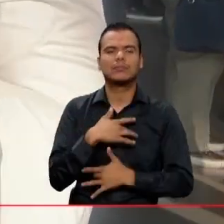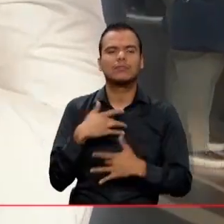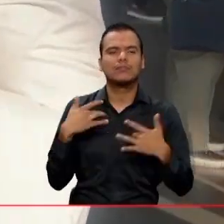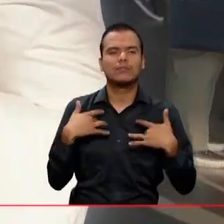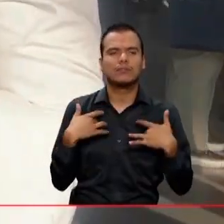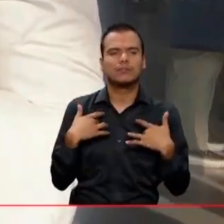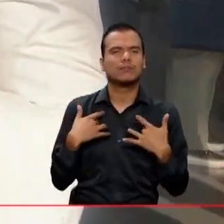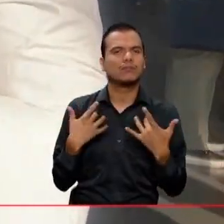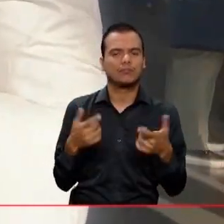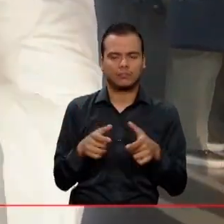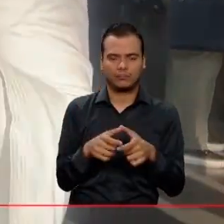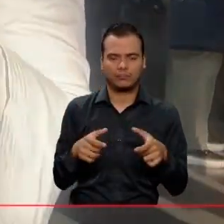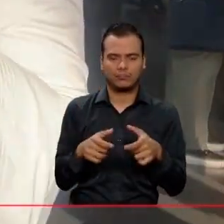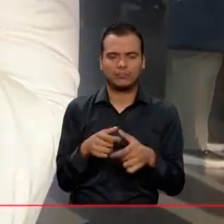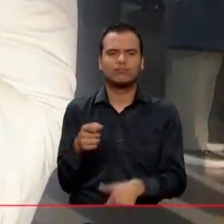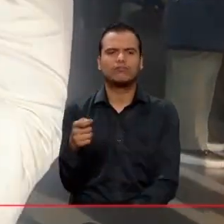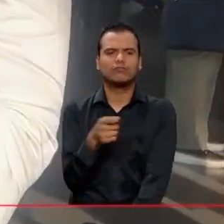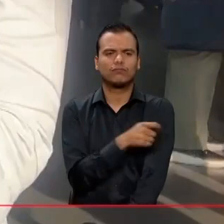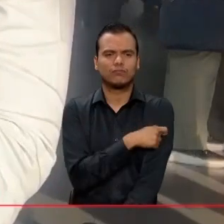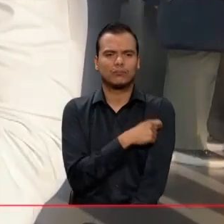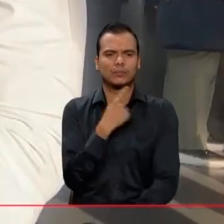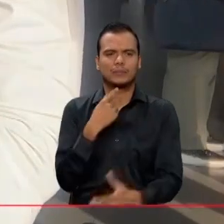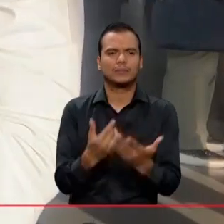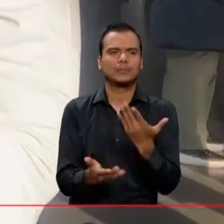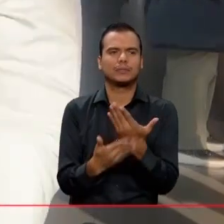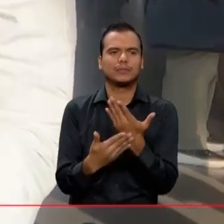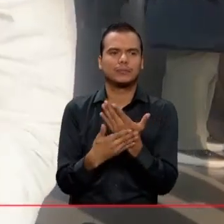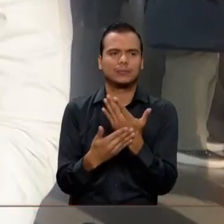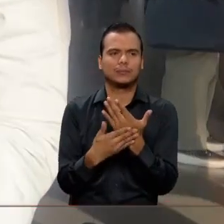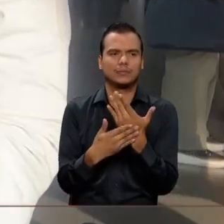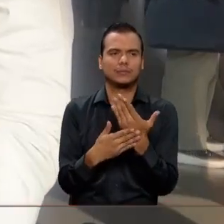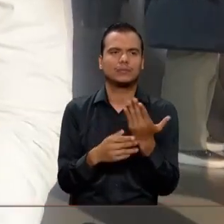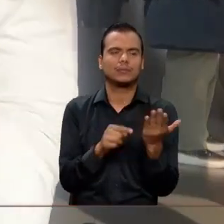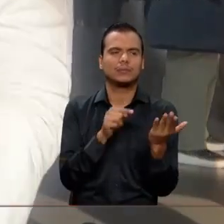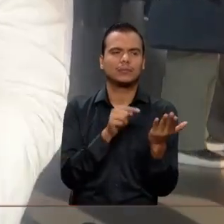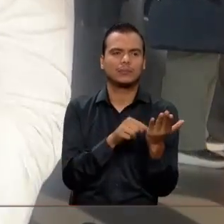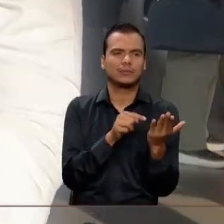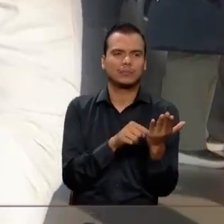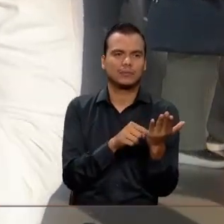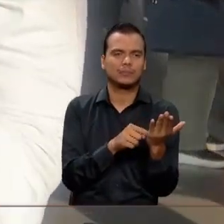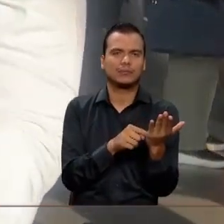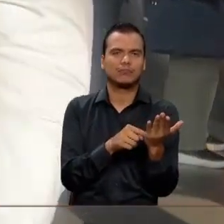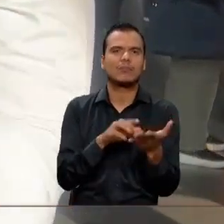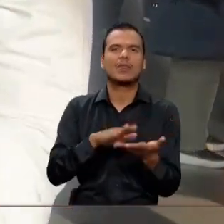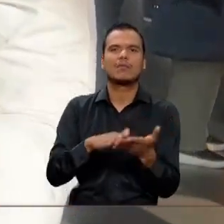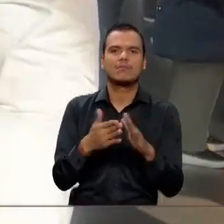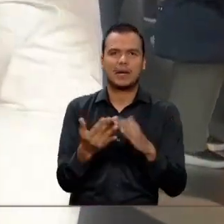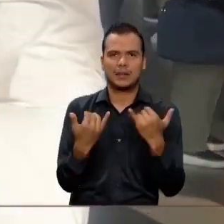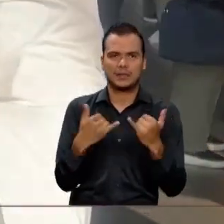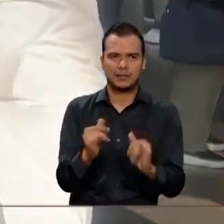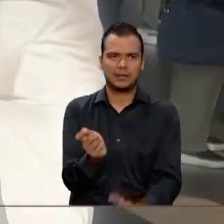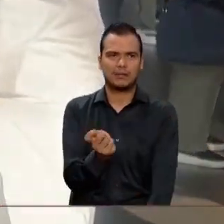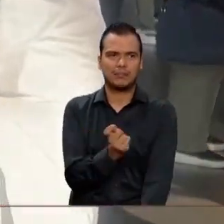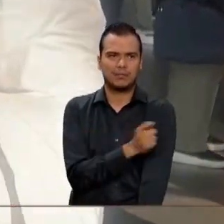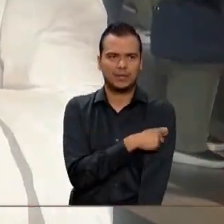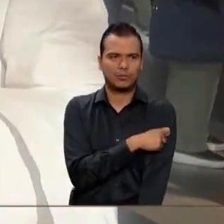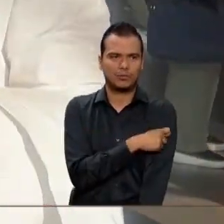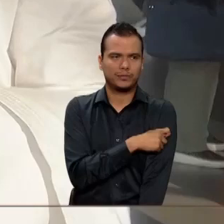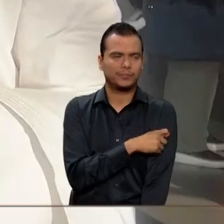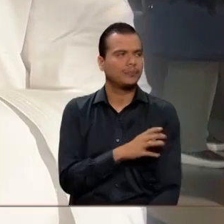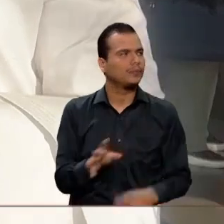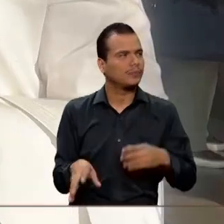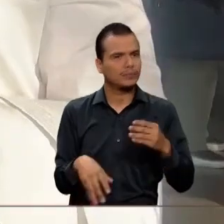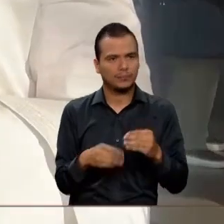el carnet de vacunación, que tiene que tener todo el esquema de vacunación completo y vigente. Bueno,